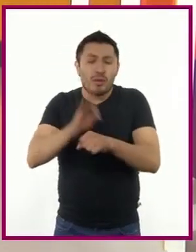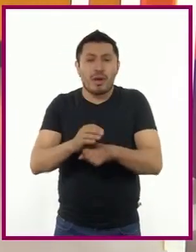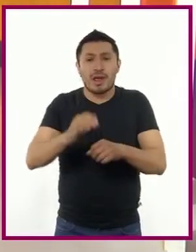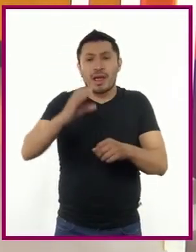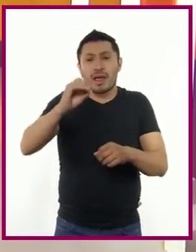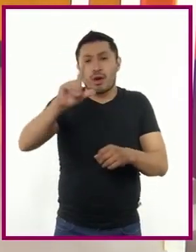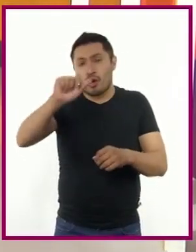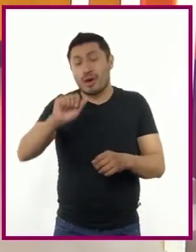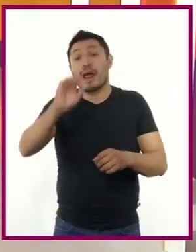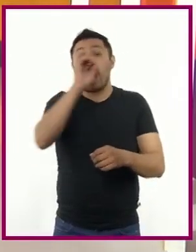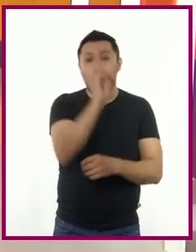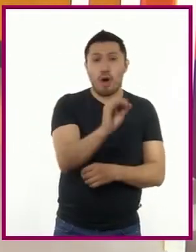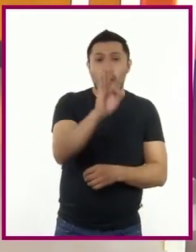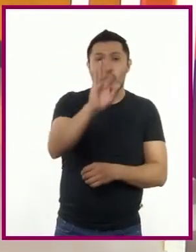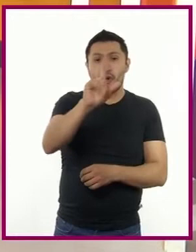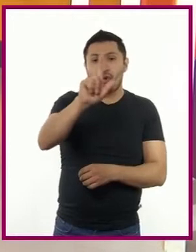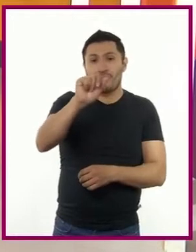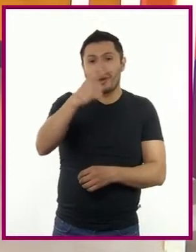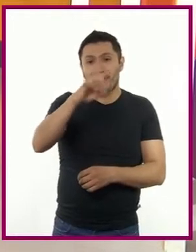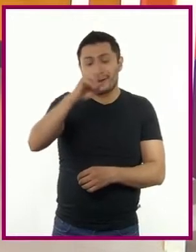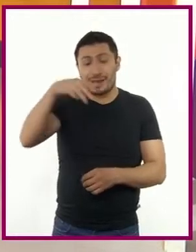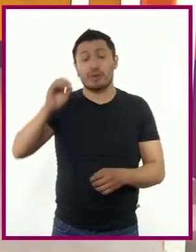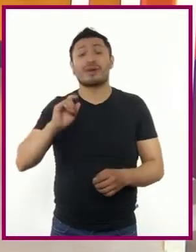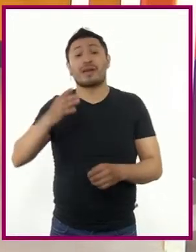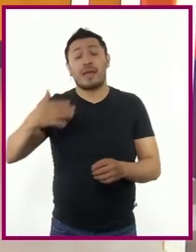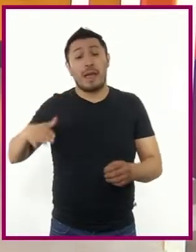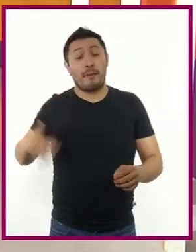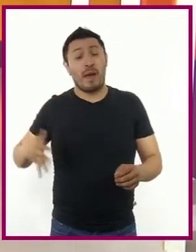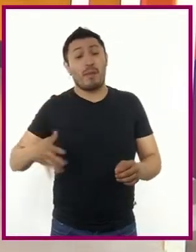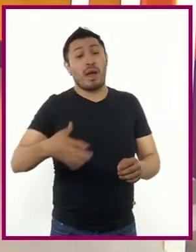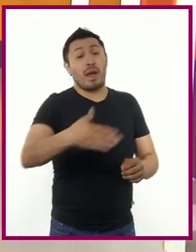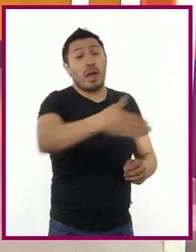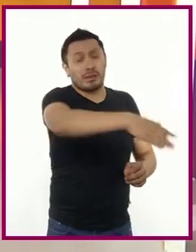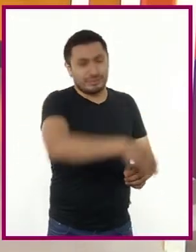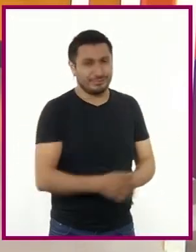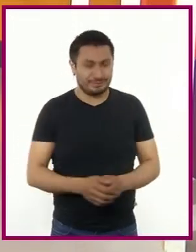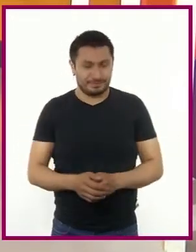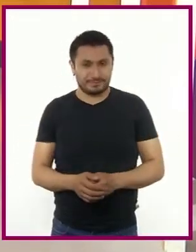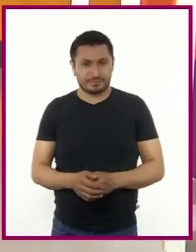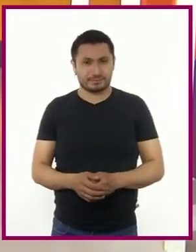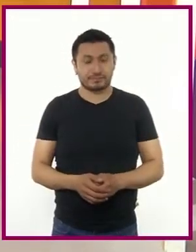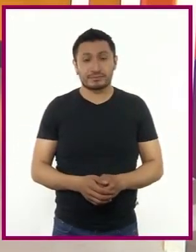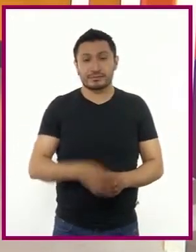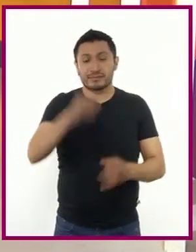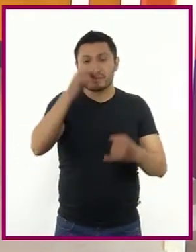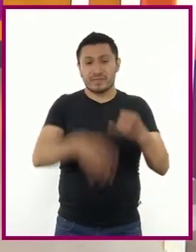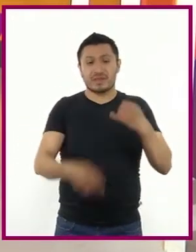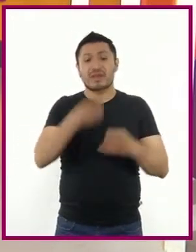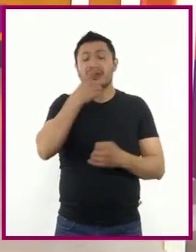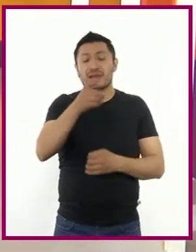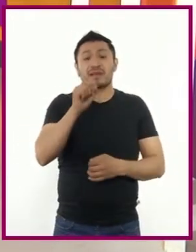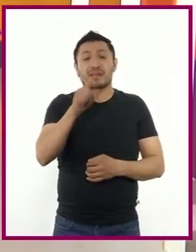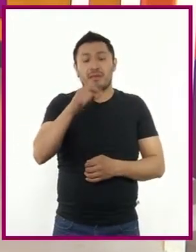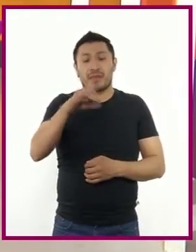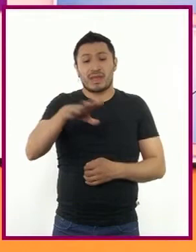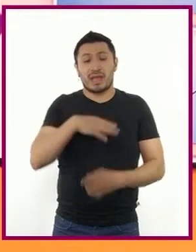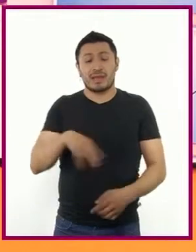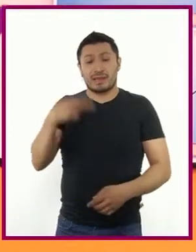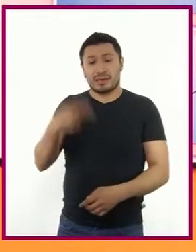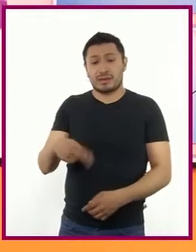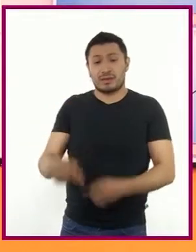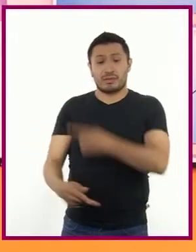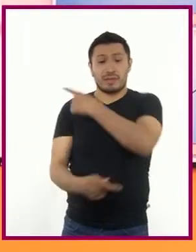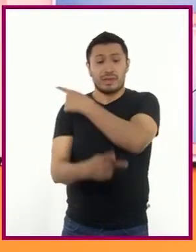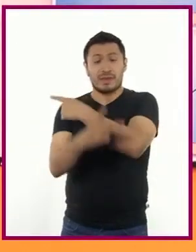flagelo. Finalmente, mencionar que también contienen unas sustancias llamadas prostaglandinas, que favorecen